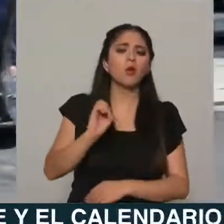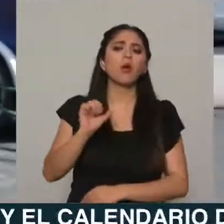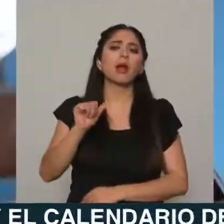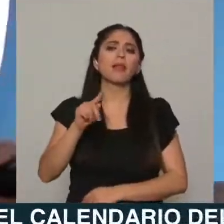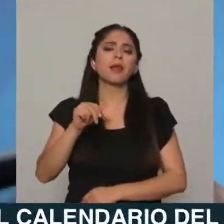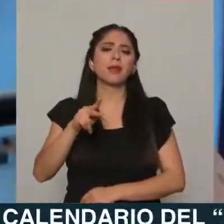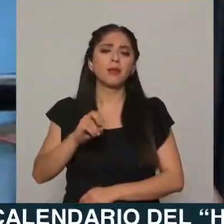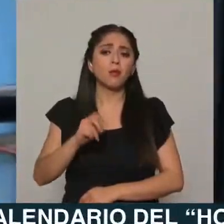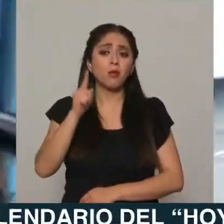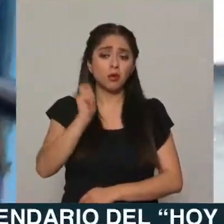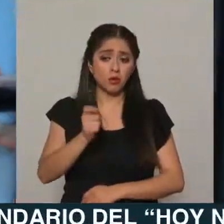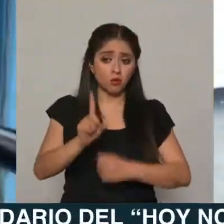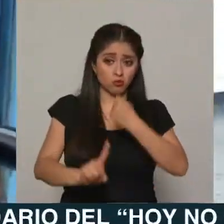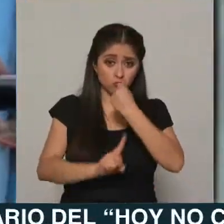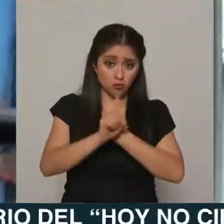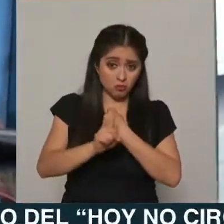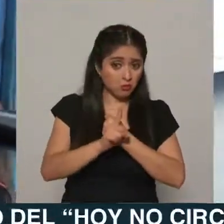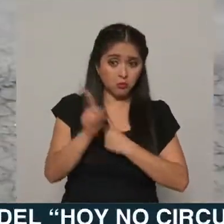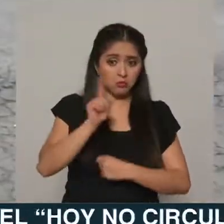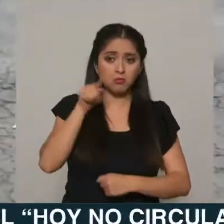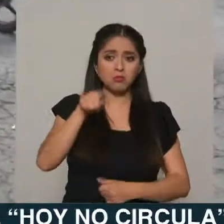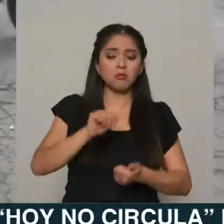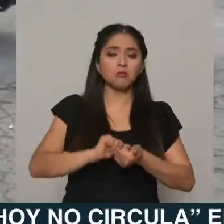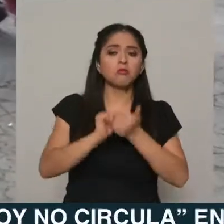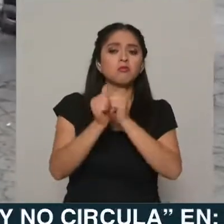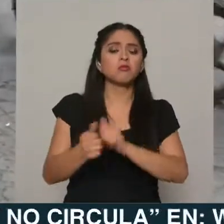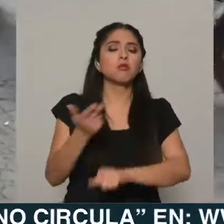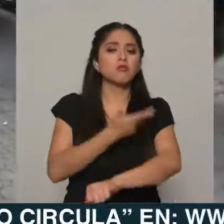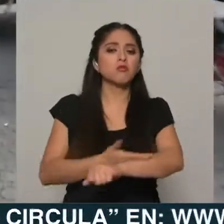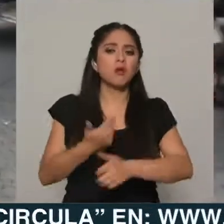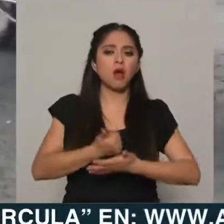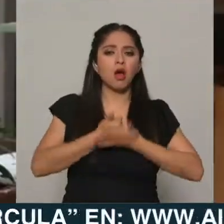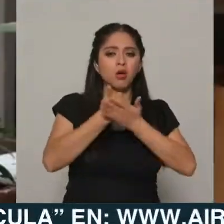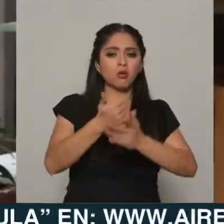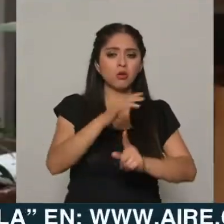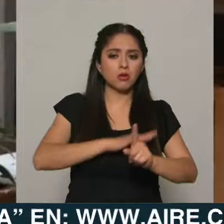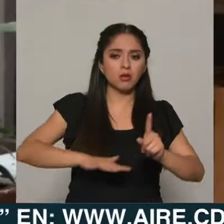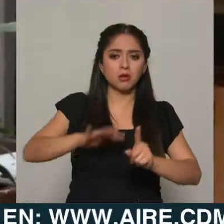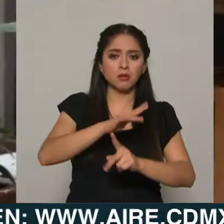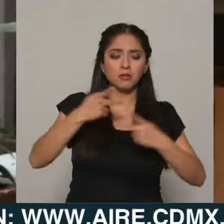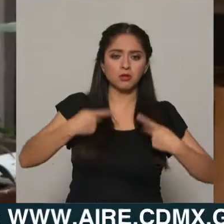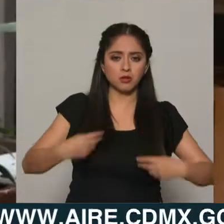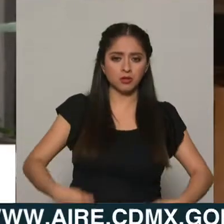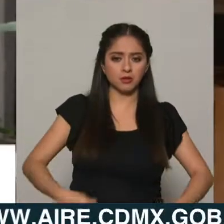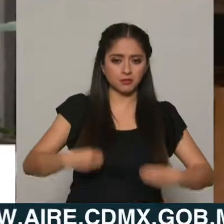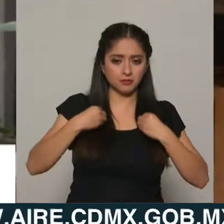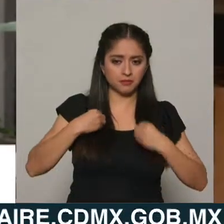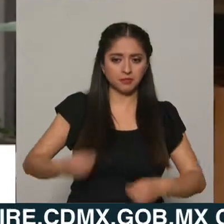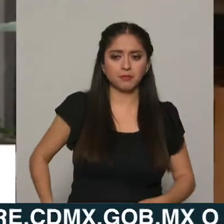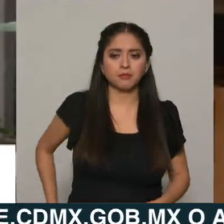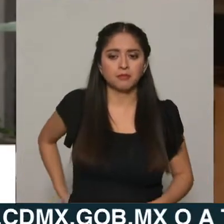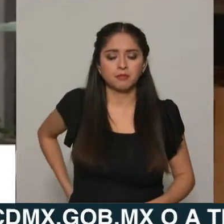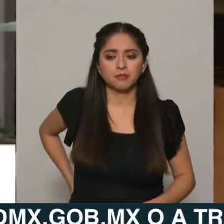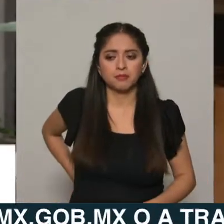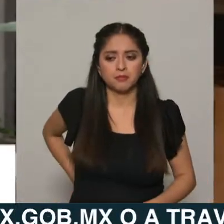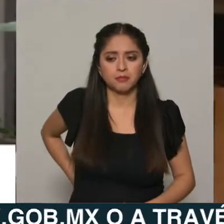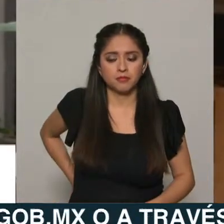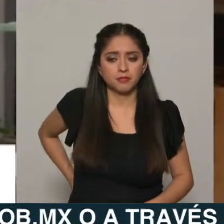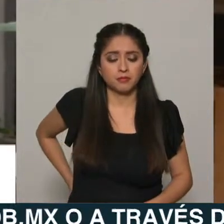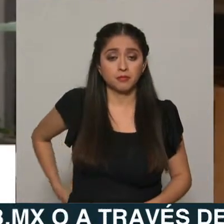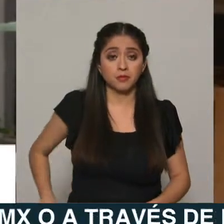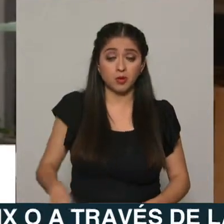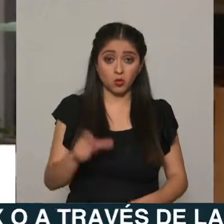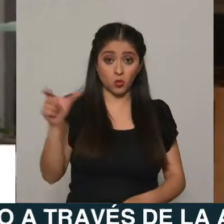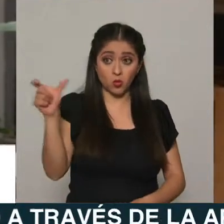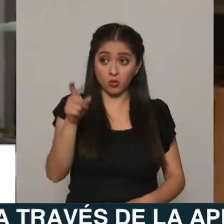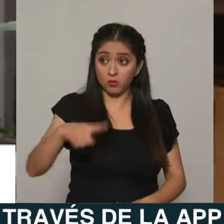lejos de representar un problema, se han convertido en una solución para los usuarios. Cuando el Estado no puede garantizar estos servicios, pues